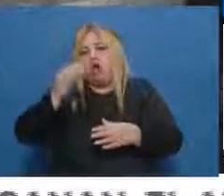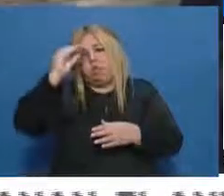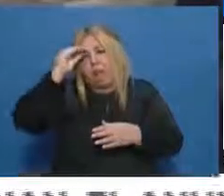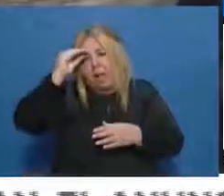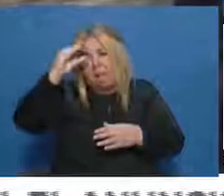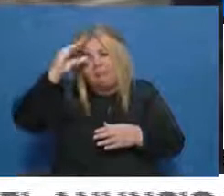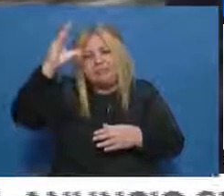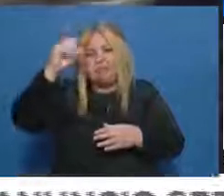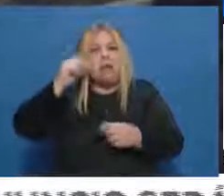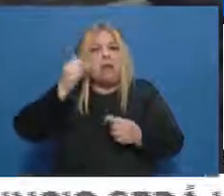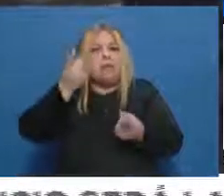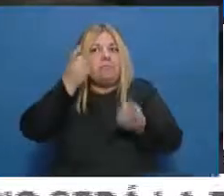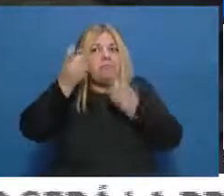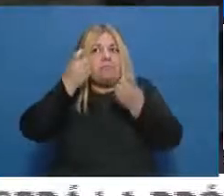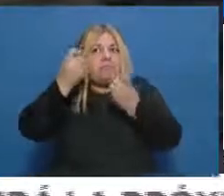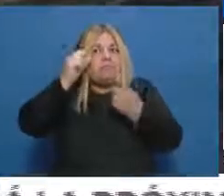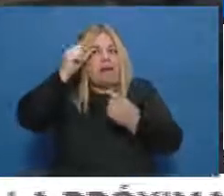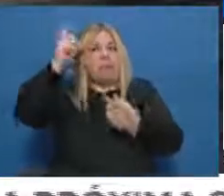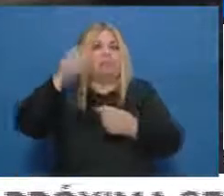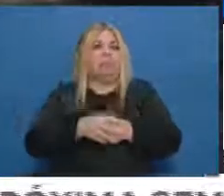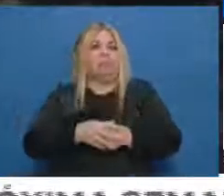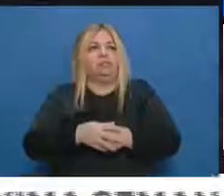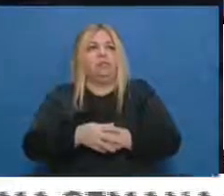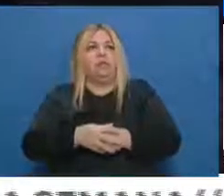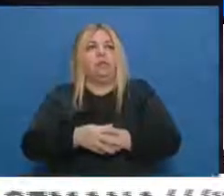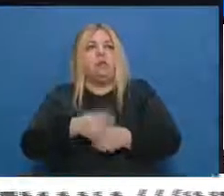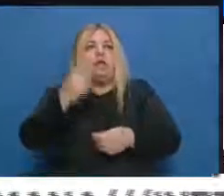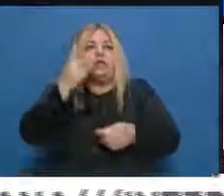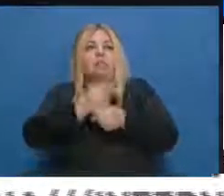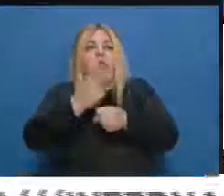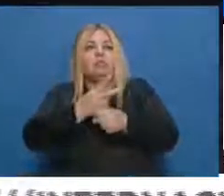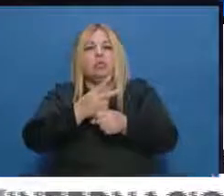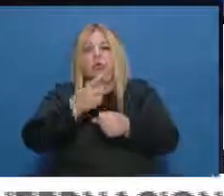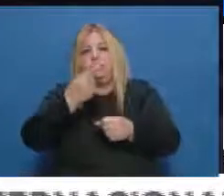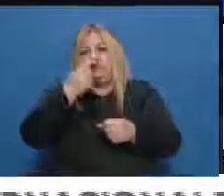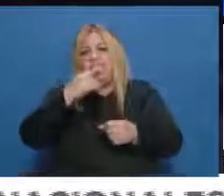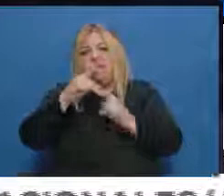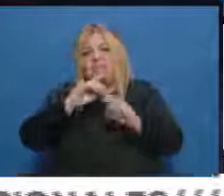Márcalo. Lo marca Marcelo, muy bien. El segundo. El segundo, Bilardo.